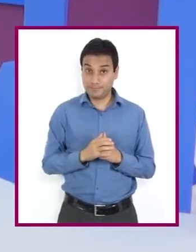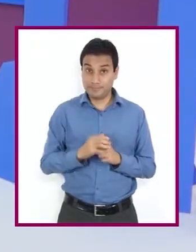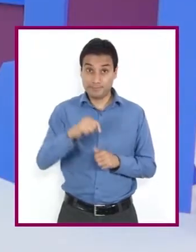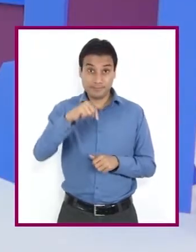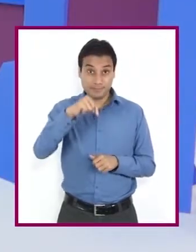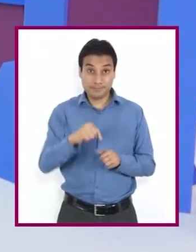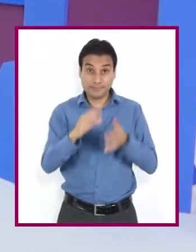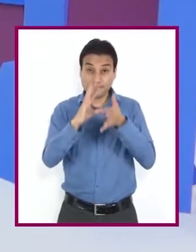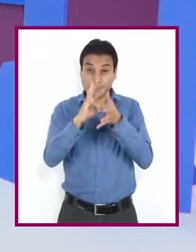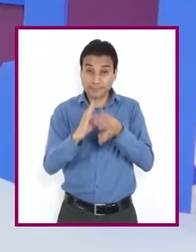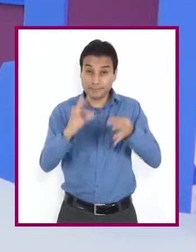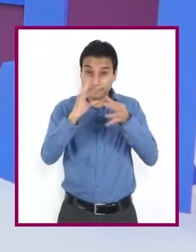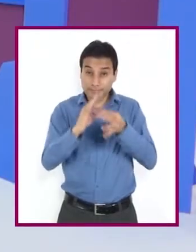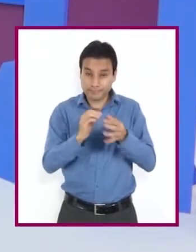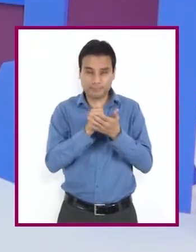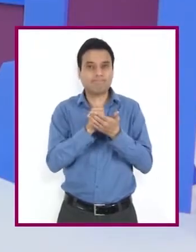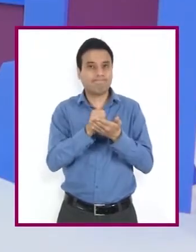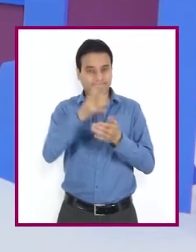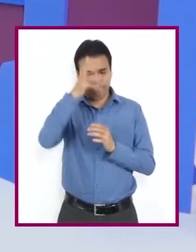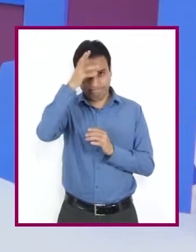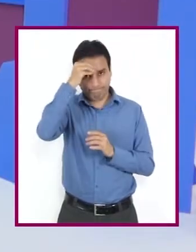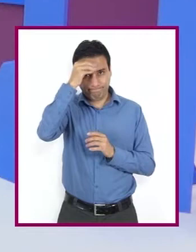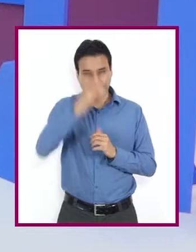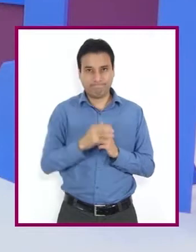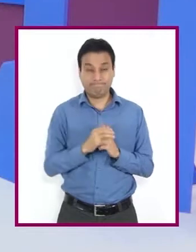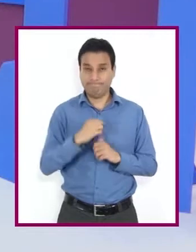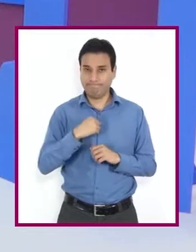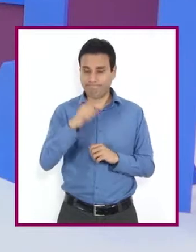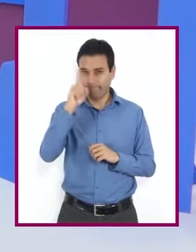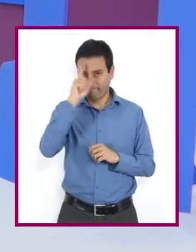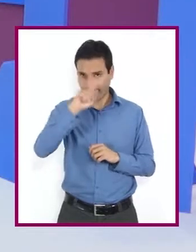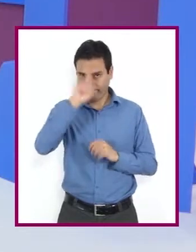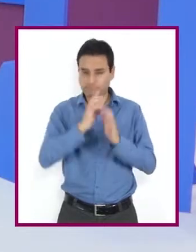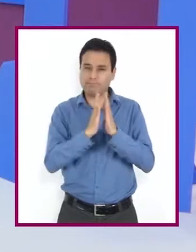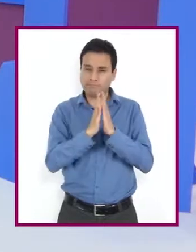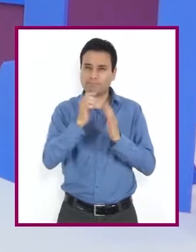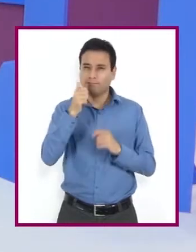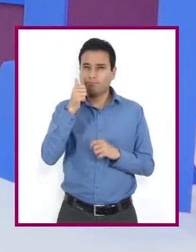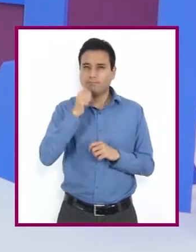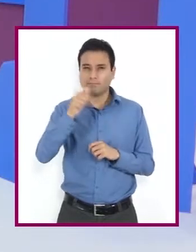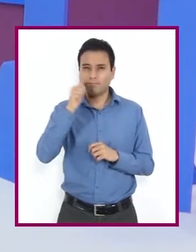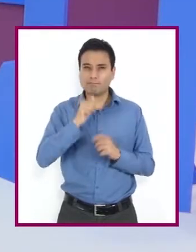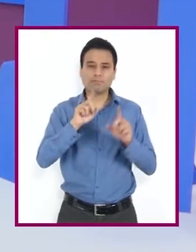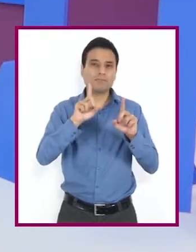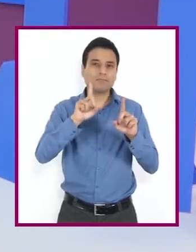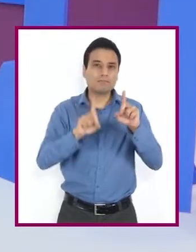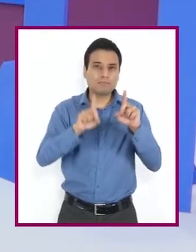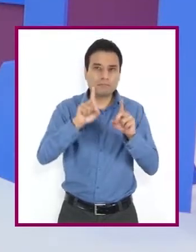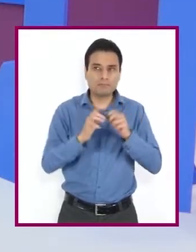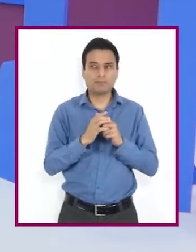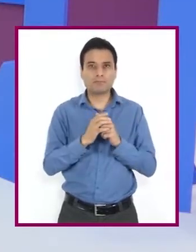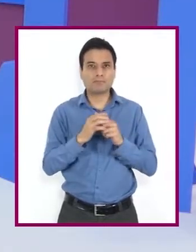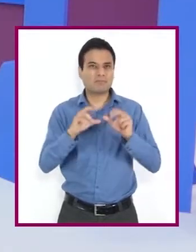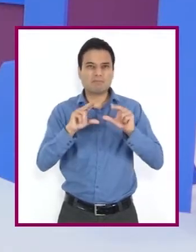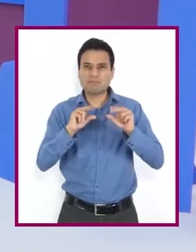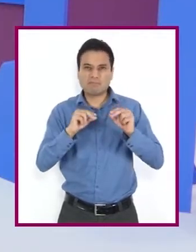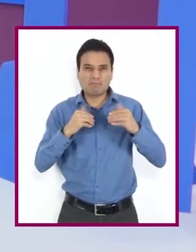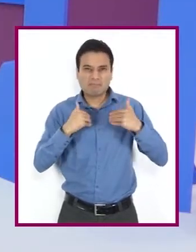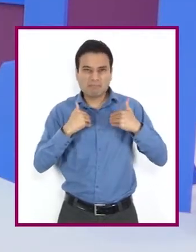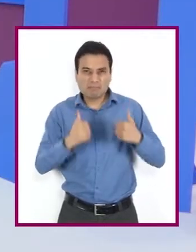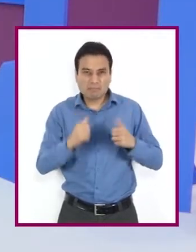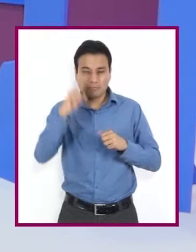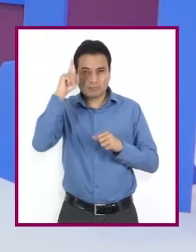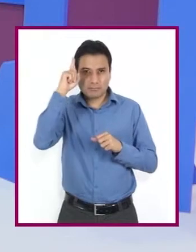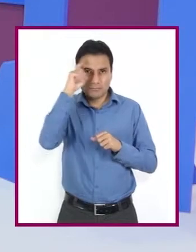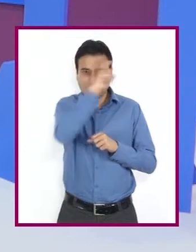para reforzar su conocimiento, así que les recomiendo llevar un registro de las dudas, inquietudes o dificultades